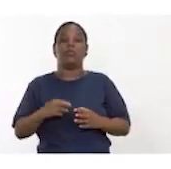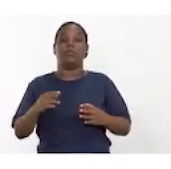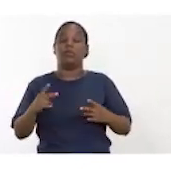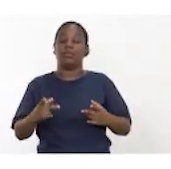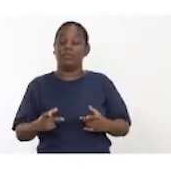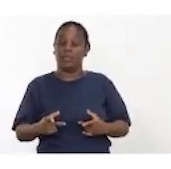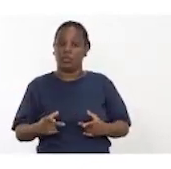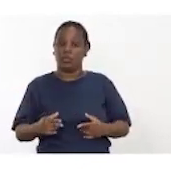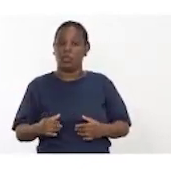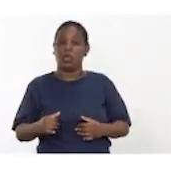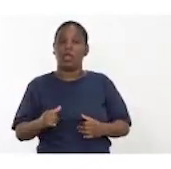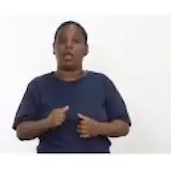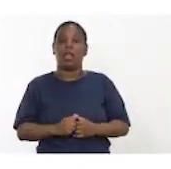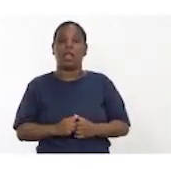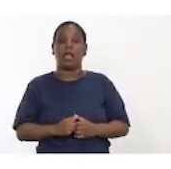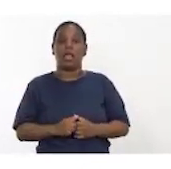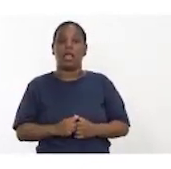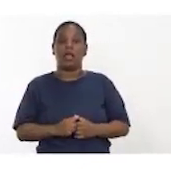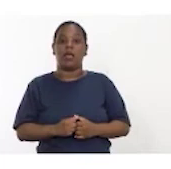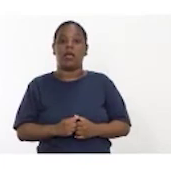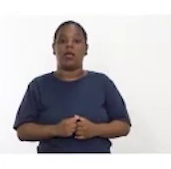la elongación máxima